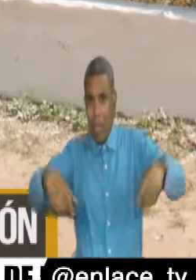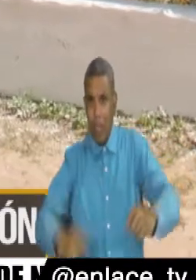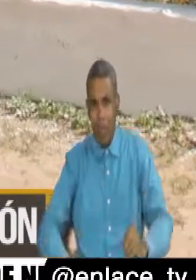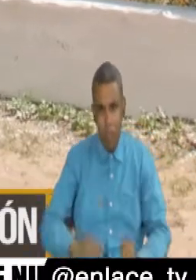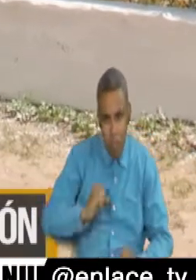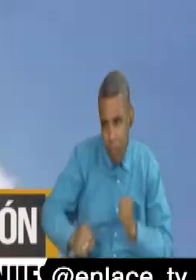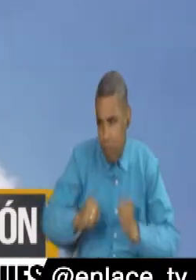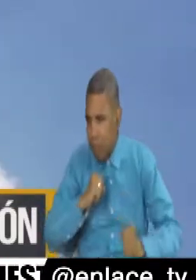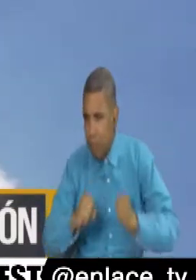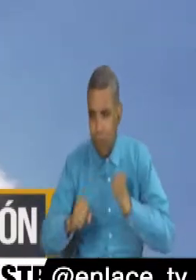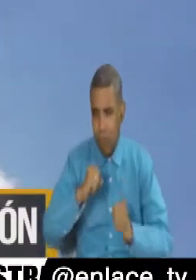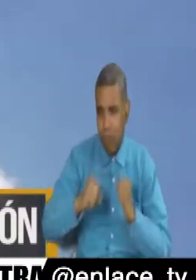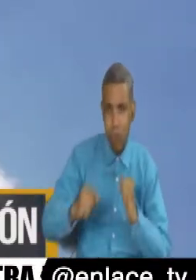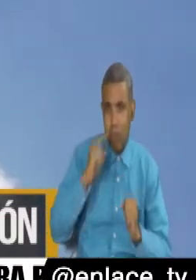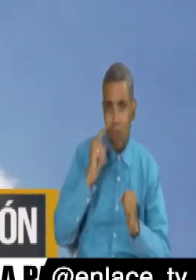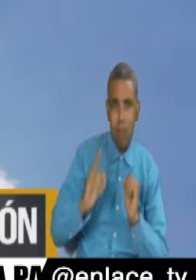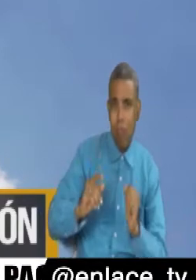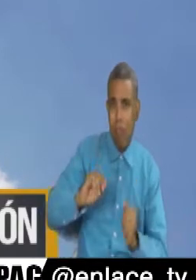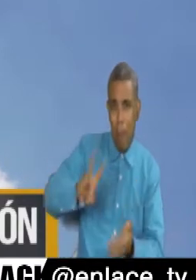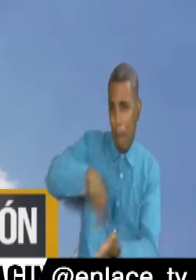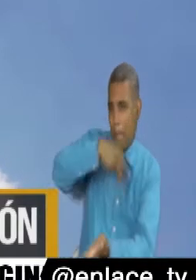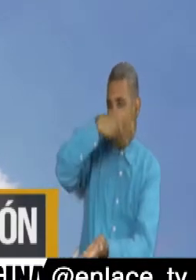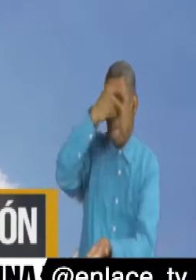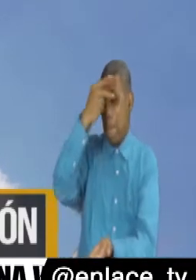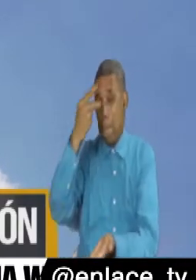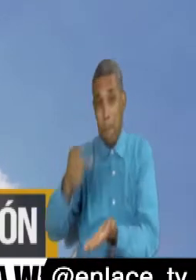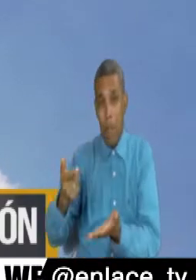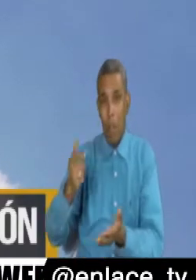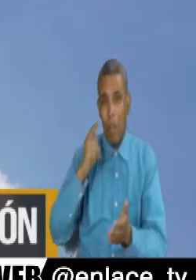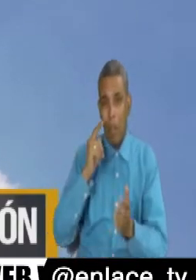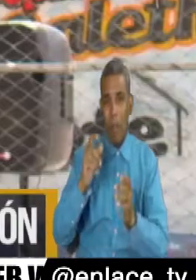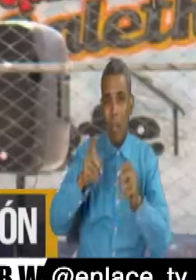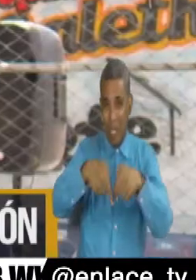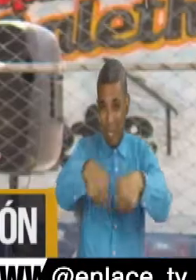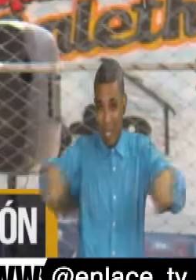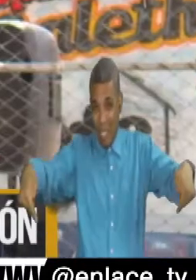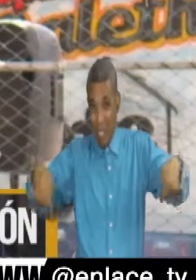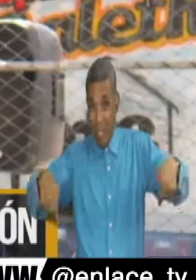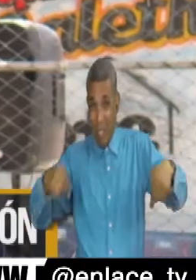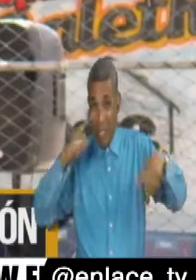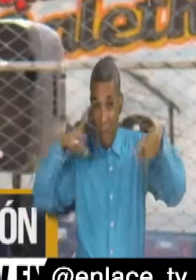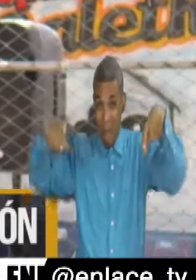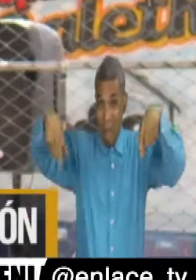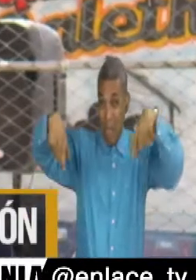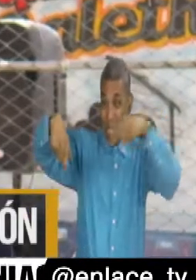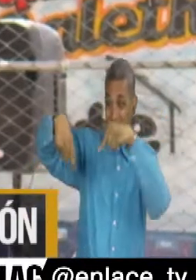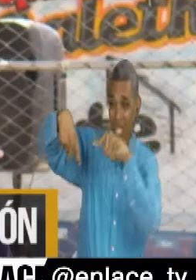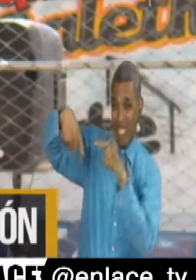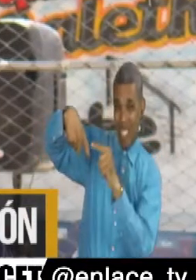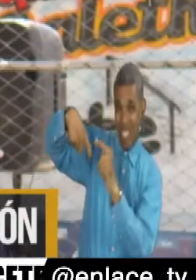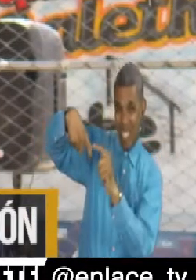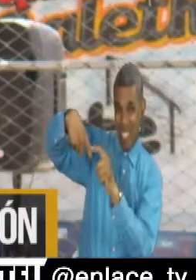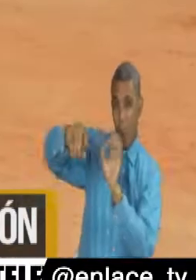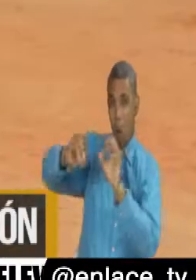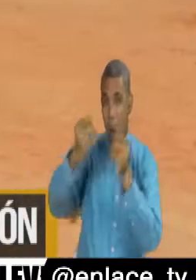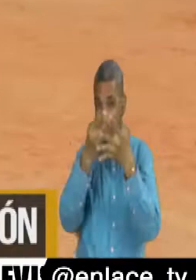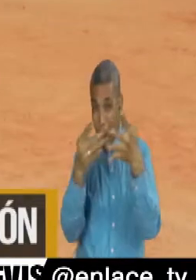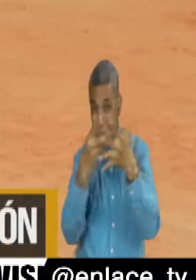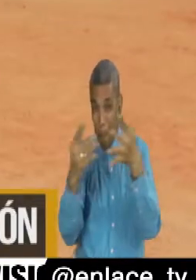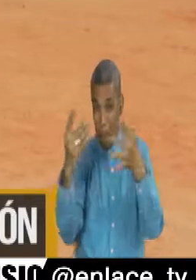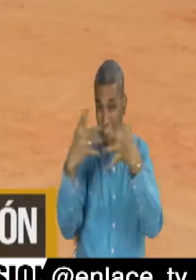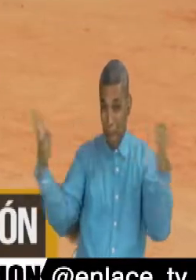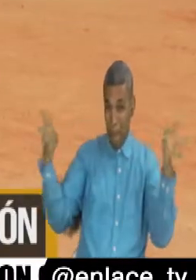o quizás el cuerpo con el hierro, porque es que la cancha necesita mano de soldadura, mano de malla y